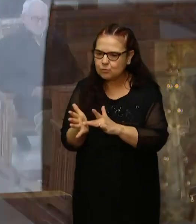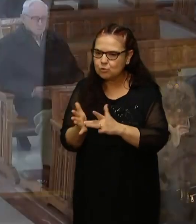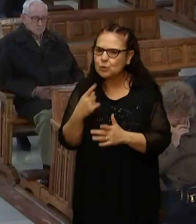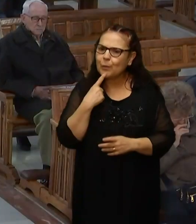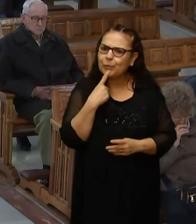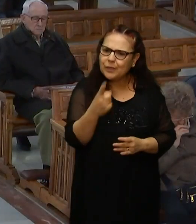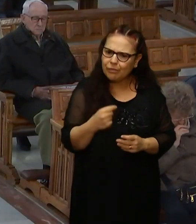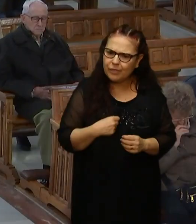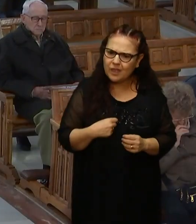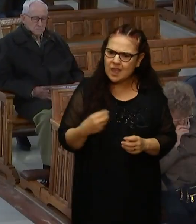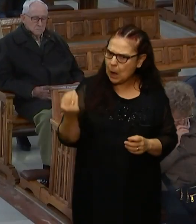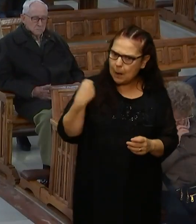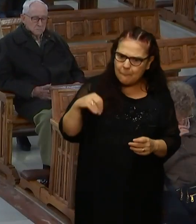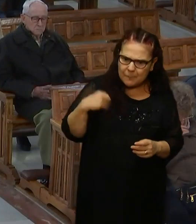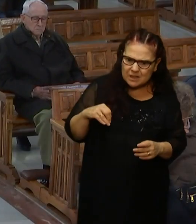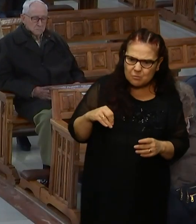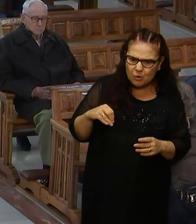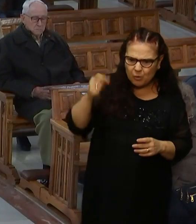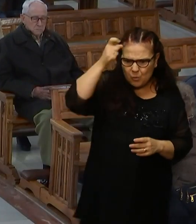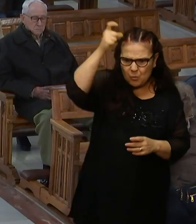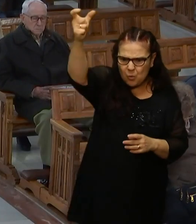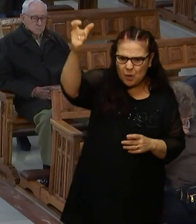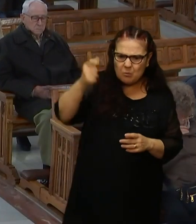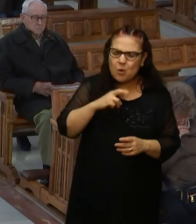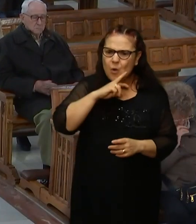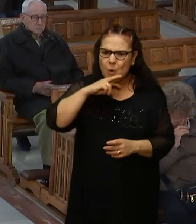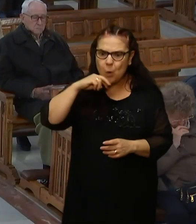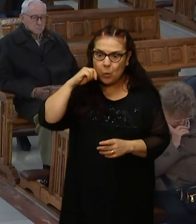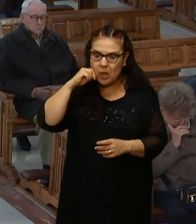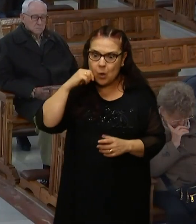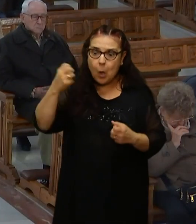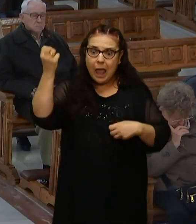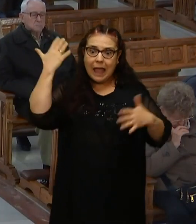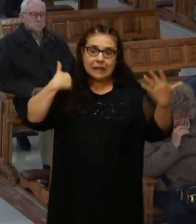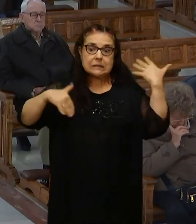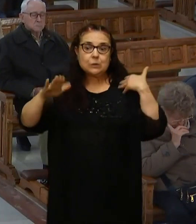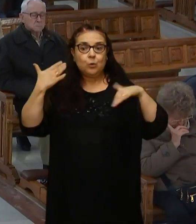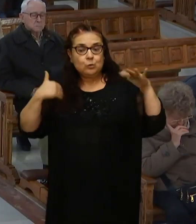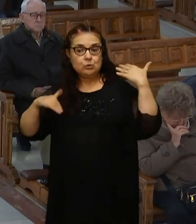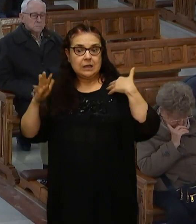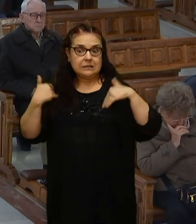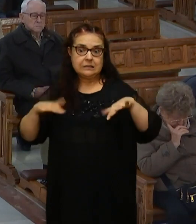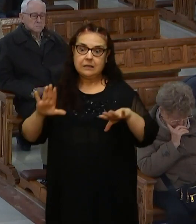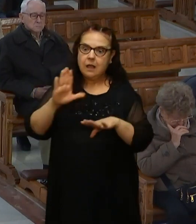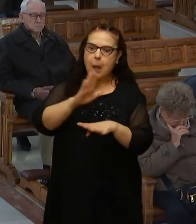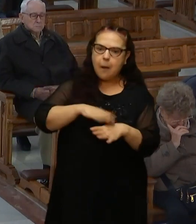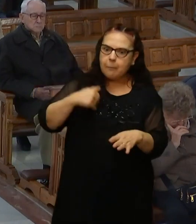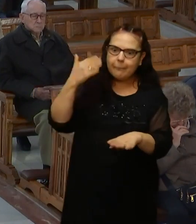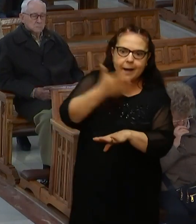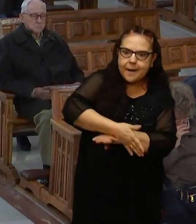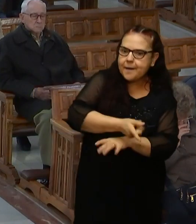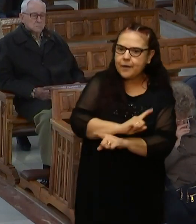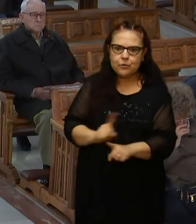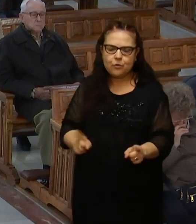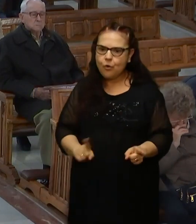los del propio pueblo judío buscan excusas para no venir al banquete, para no venir